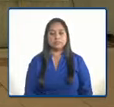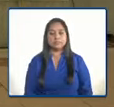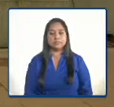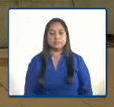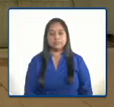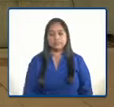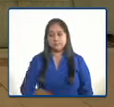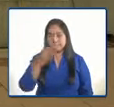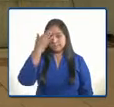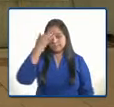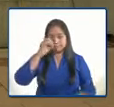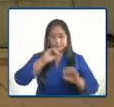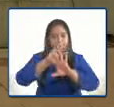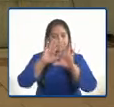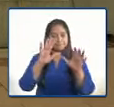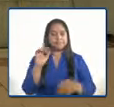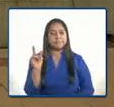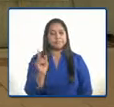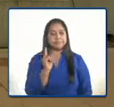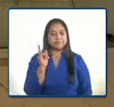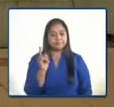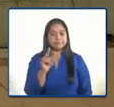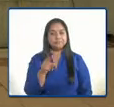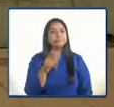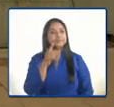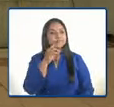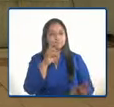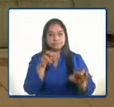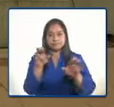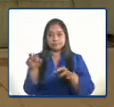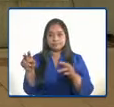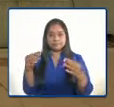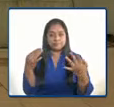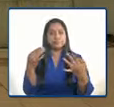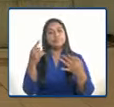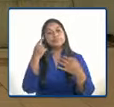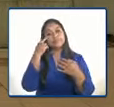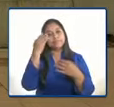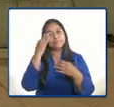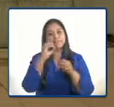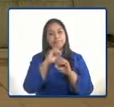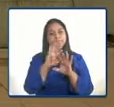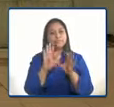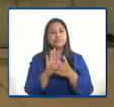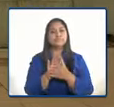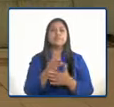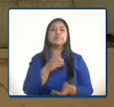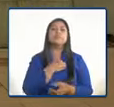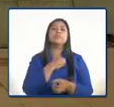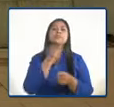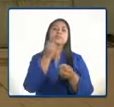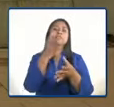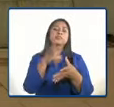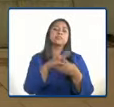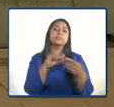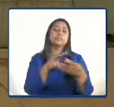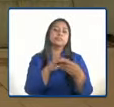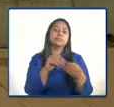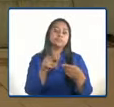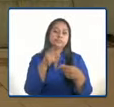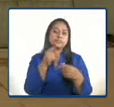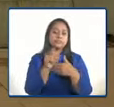Muy buenos días a todos, a los presentes, muy buenos días. Les quiero contar los avances que hemos